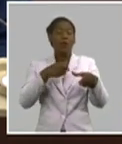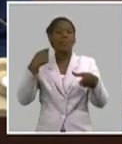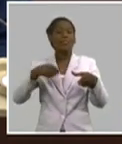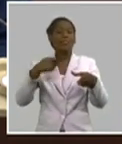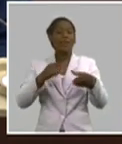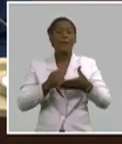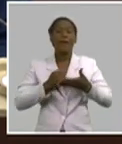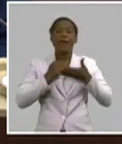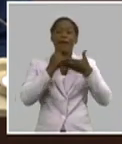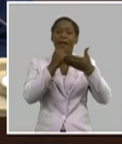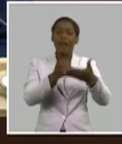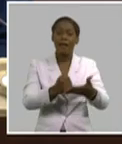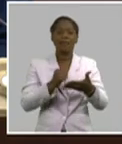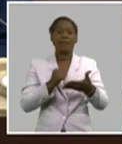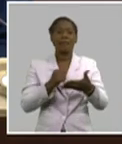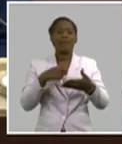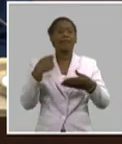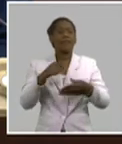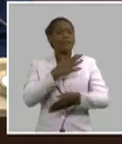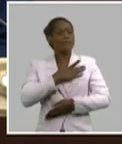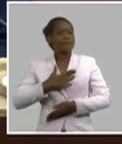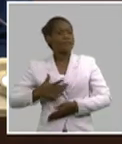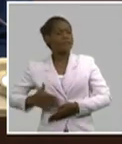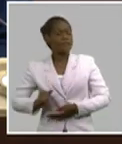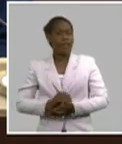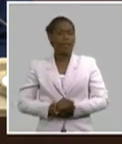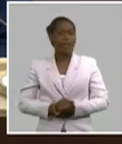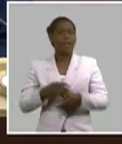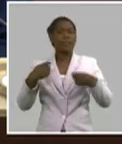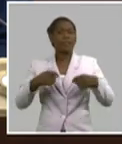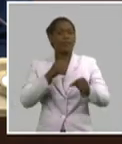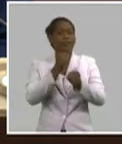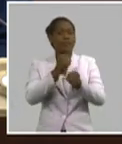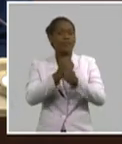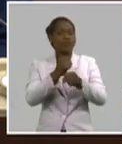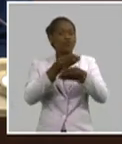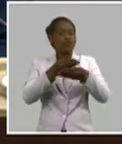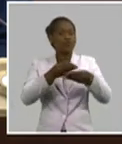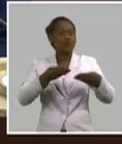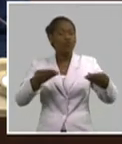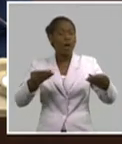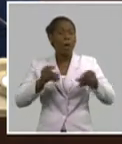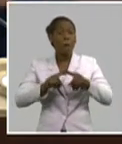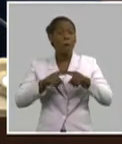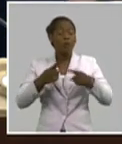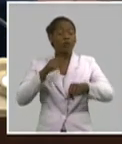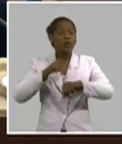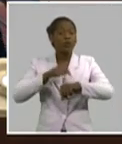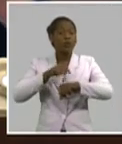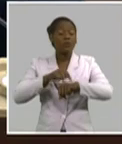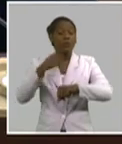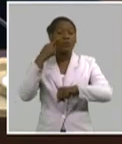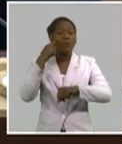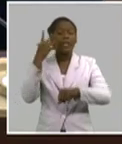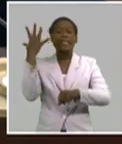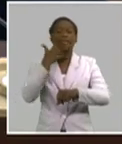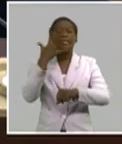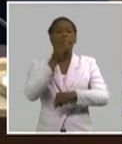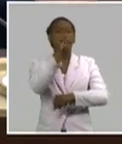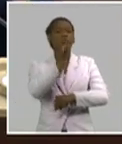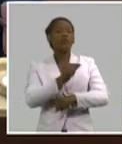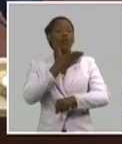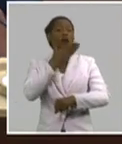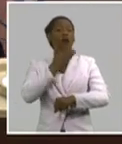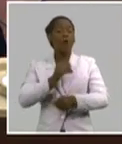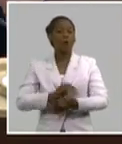la informatización. Nosotros tenemos que informatizar los procesos de cuadro. En estos tiempos tenemos que tener las fichas de los cuadros,